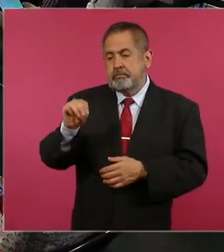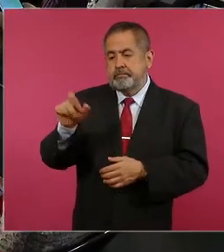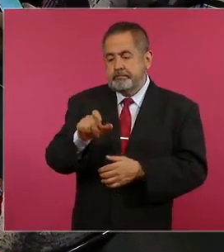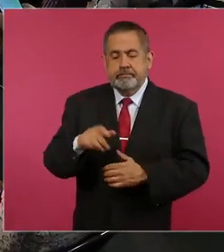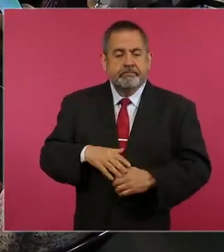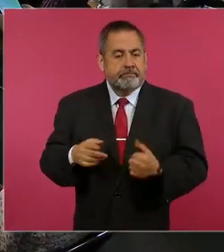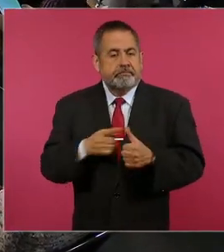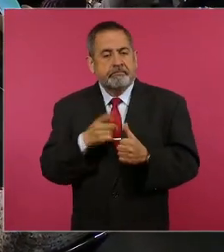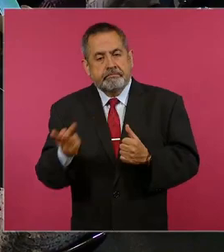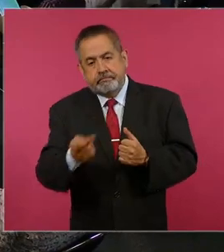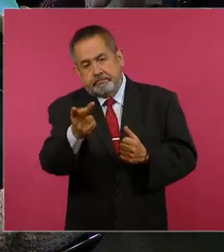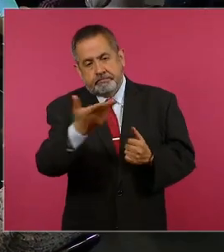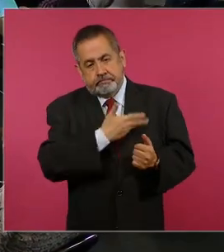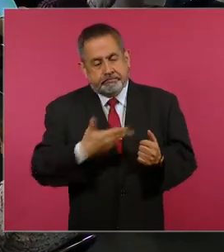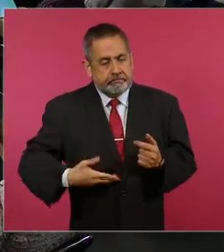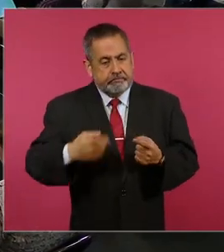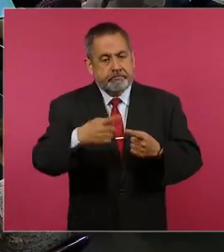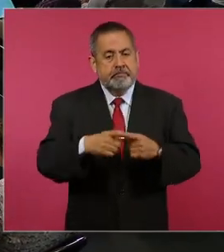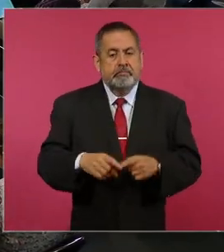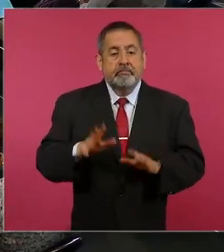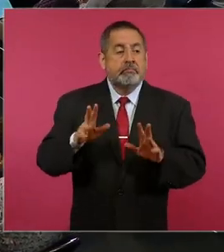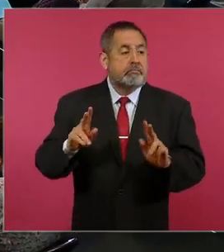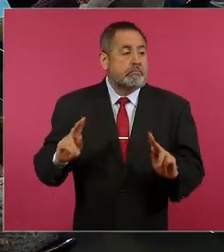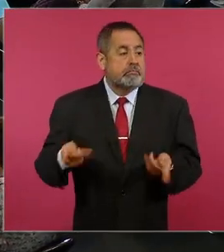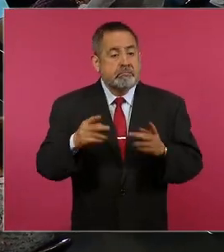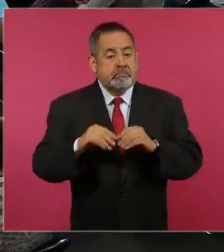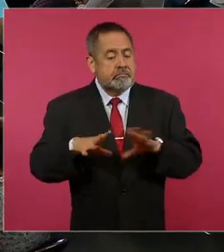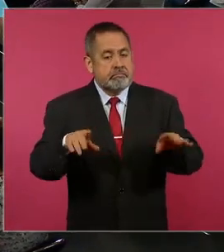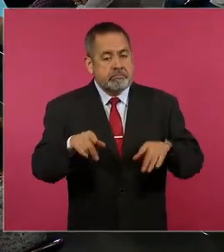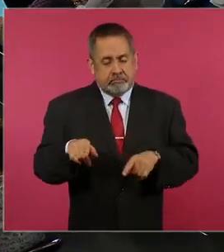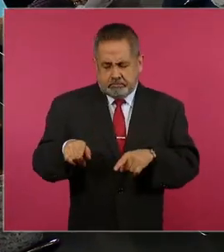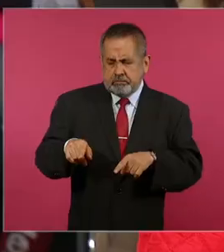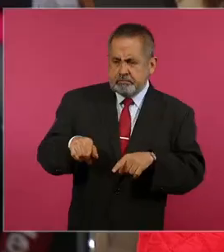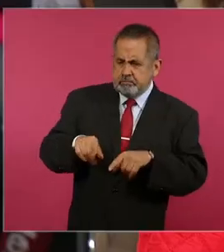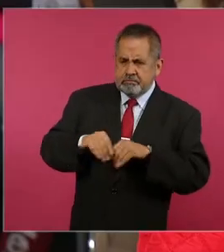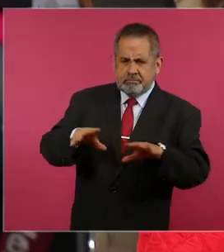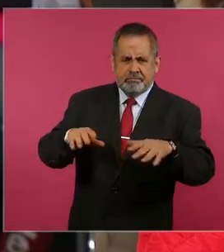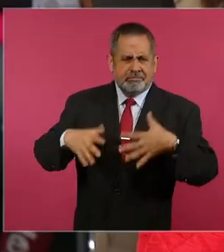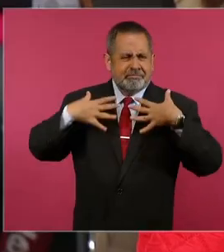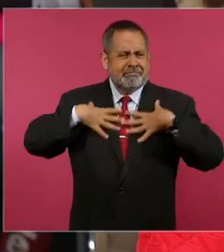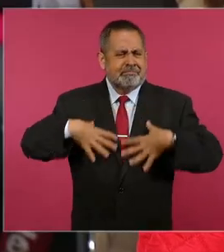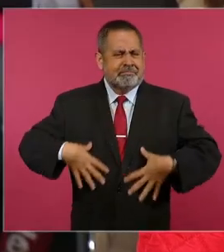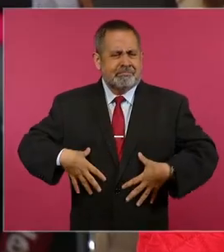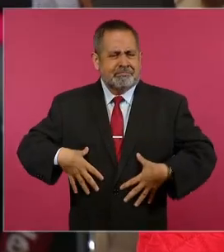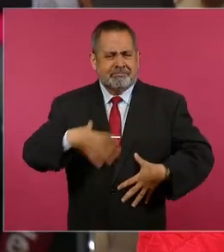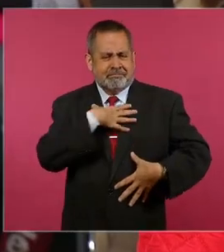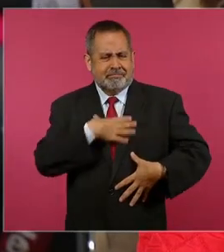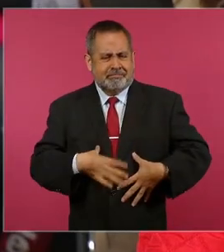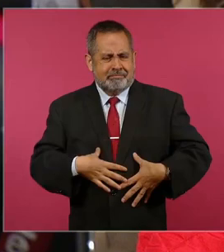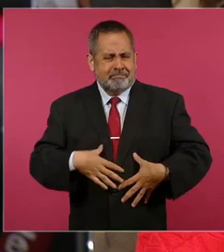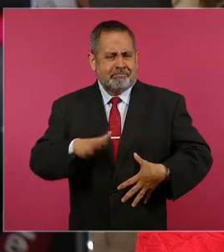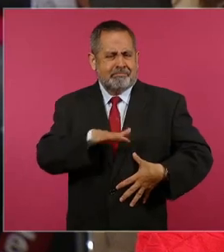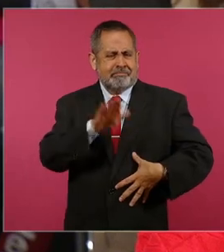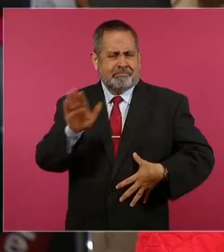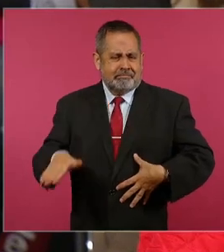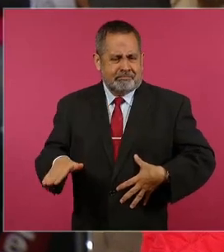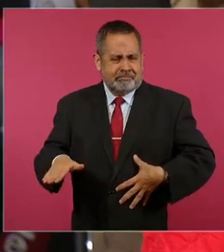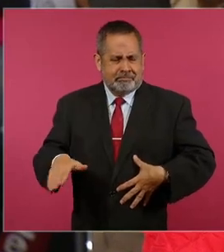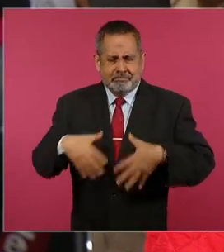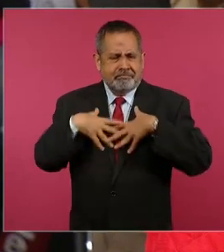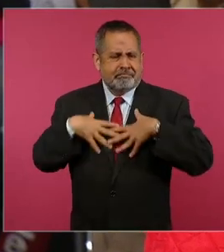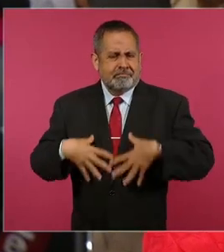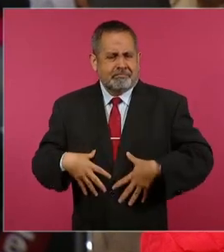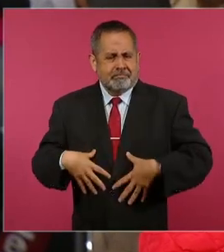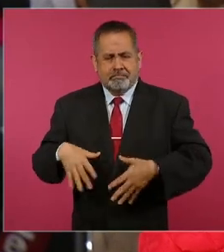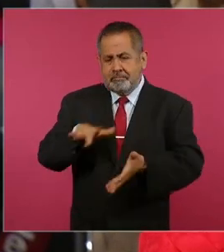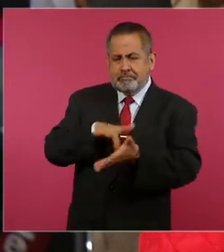primera pregunta, presidente, salieron a la venta y se viralizaron unas playeras con la imagen de la muerte, haciendo alusión